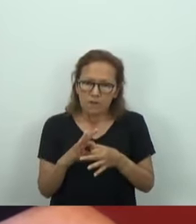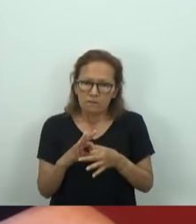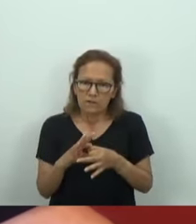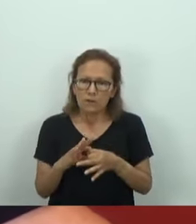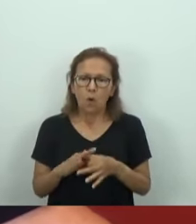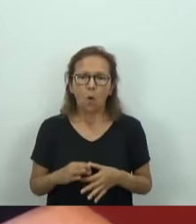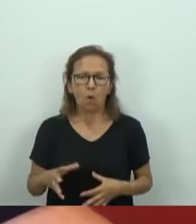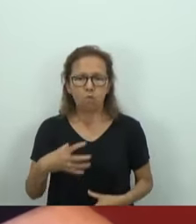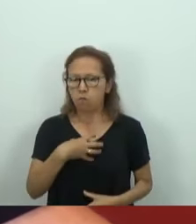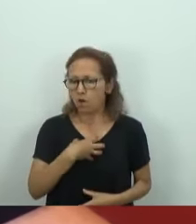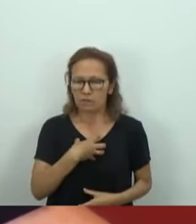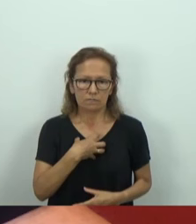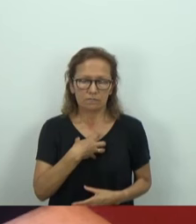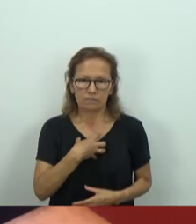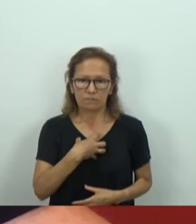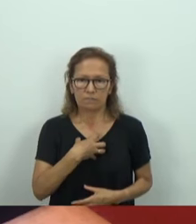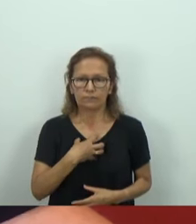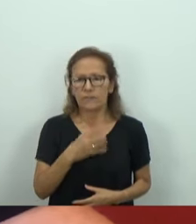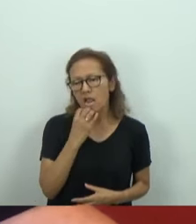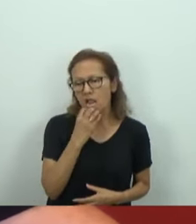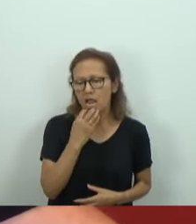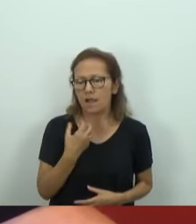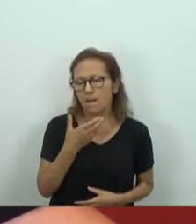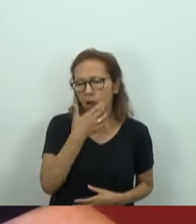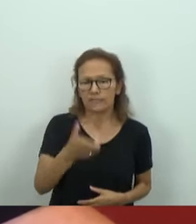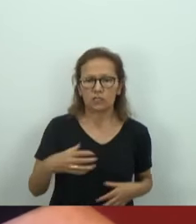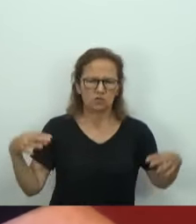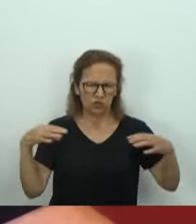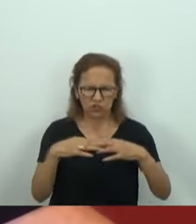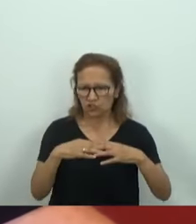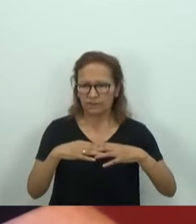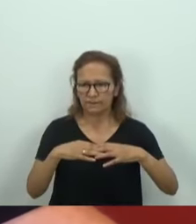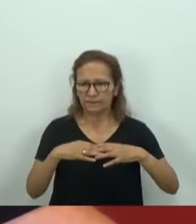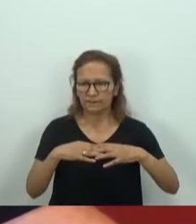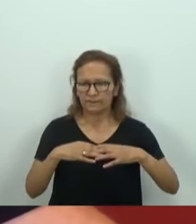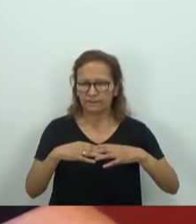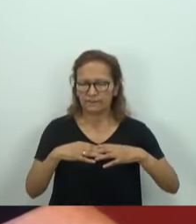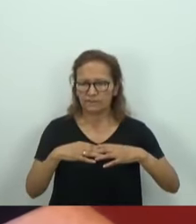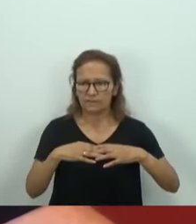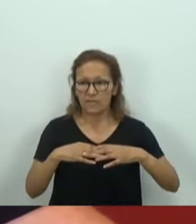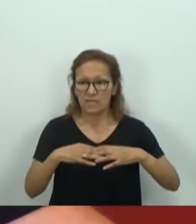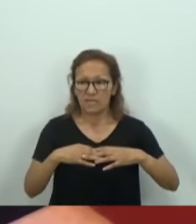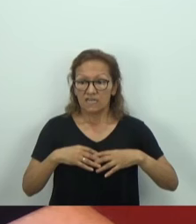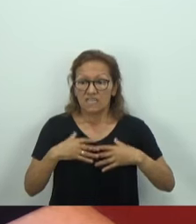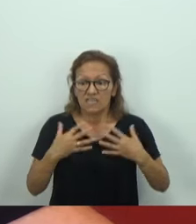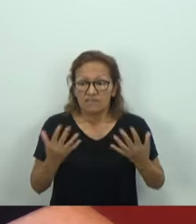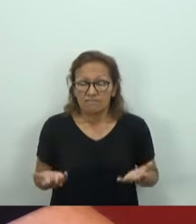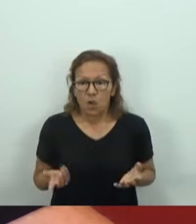operación y necesitas sangre, no te pueden dar sangre de cualquier grupo de sangre porque te puede